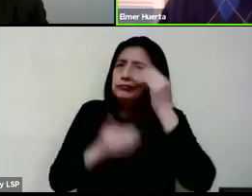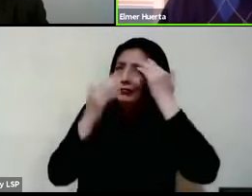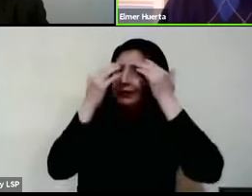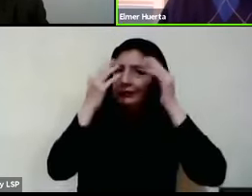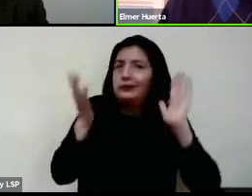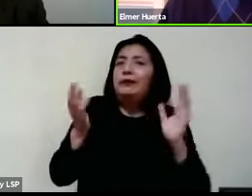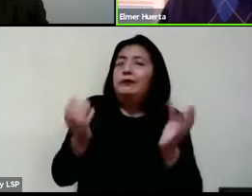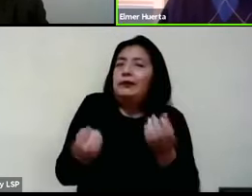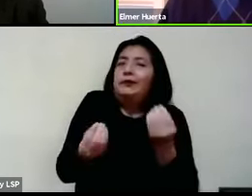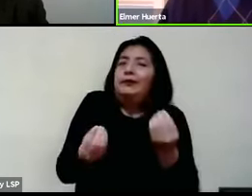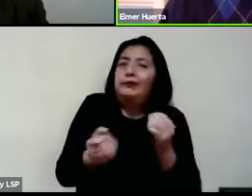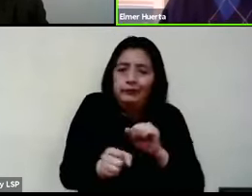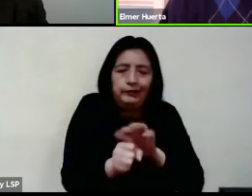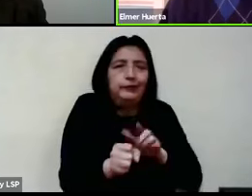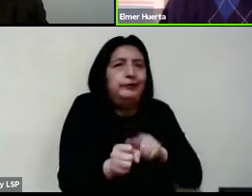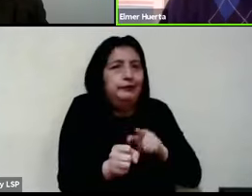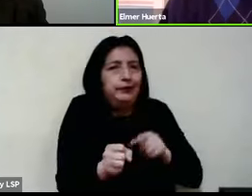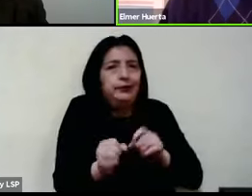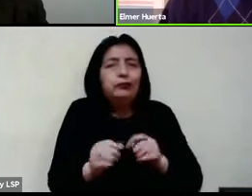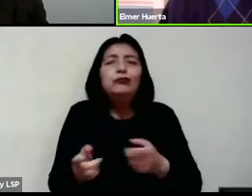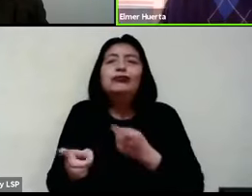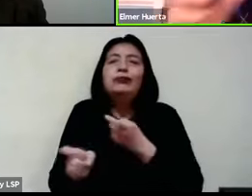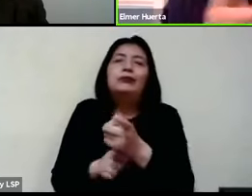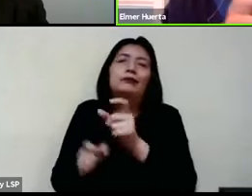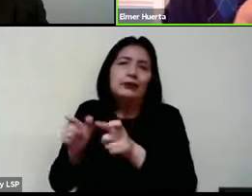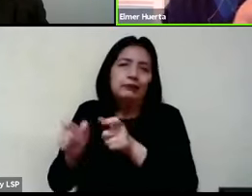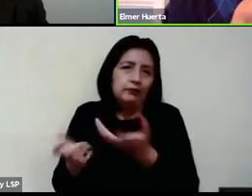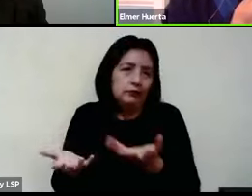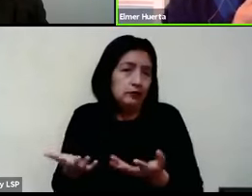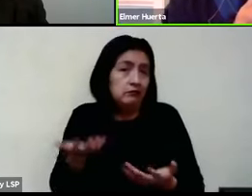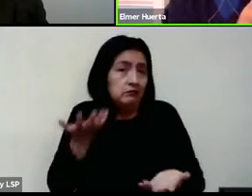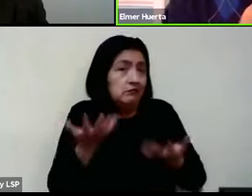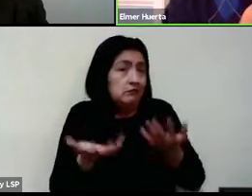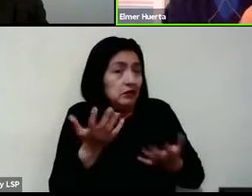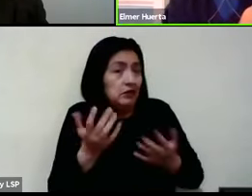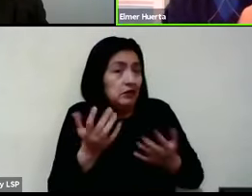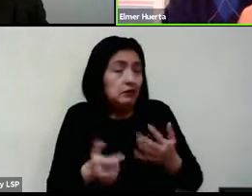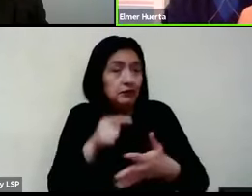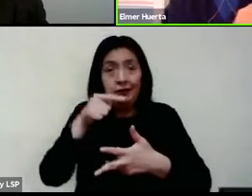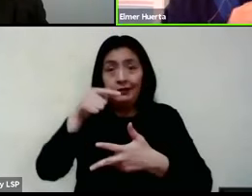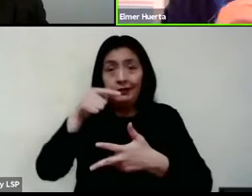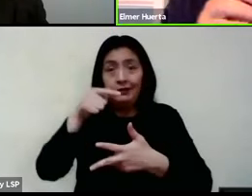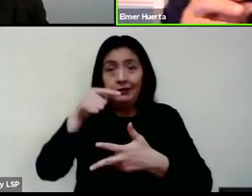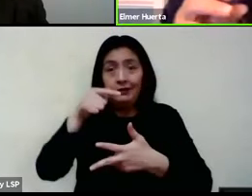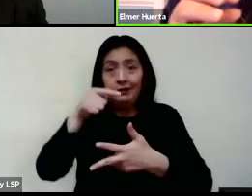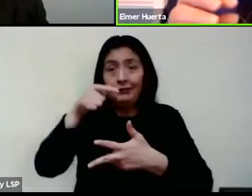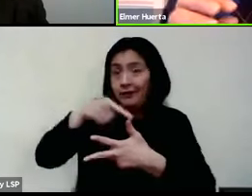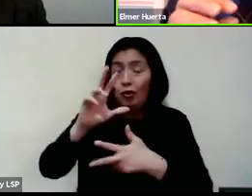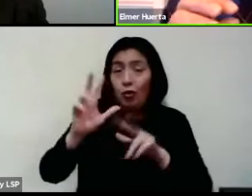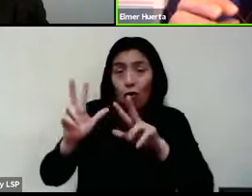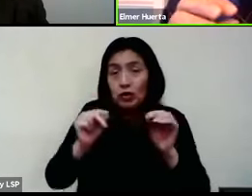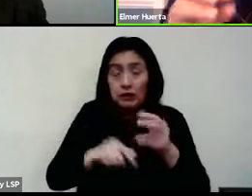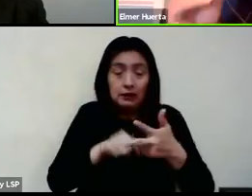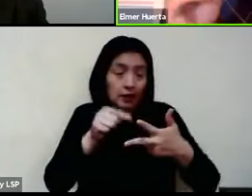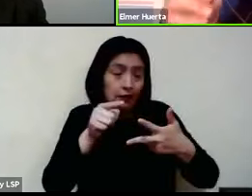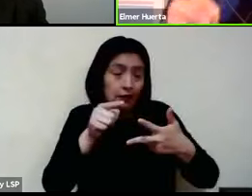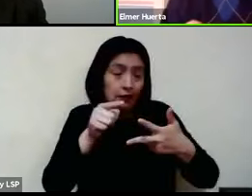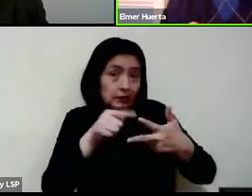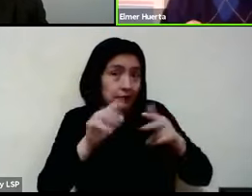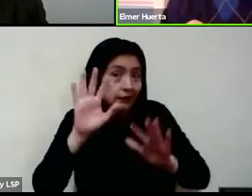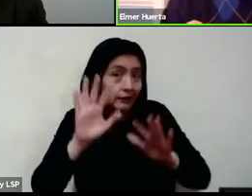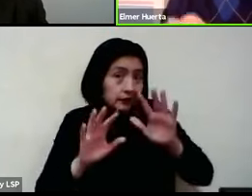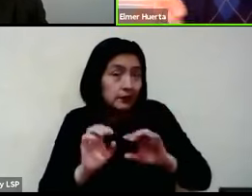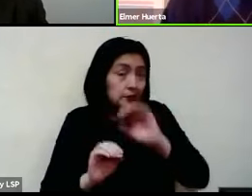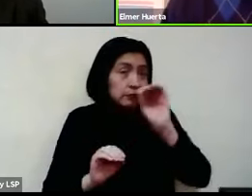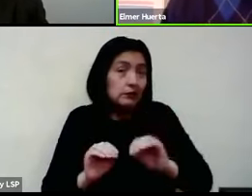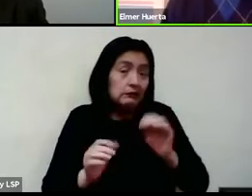cómo este virus afecta a la gente. Puede ser que sea el 80% que no tenga nada, puede ser que sea el 15% que